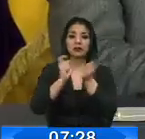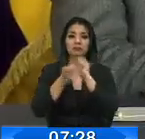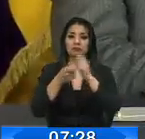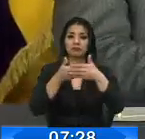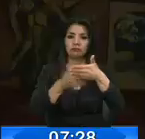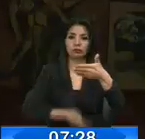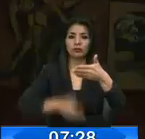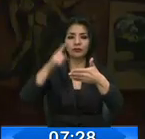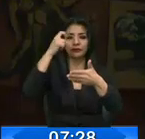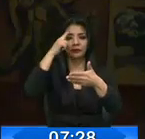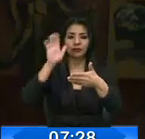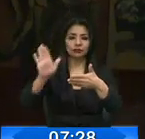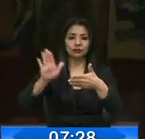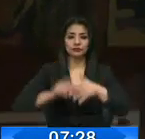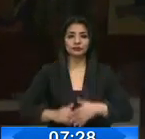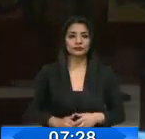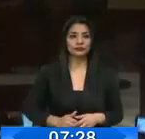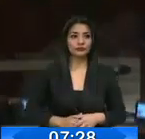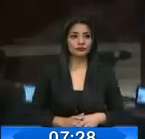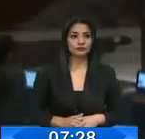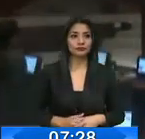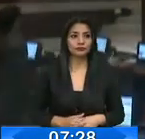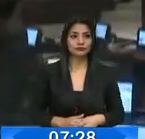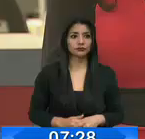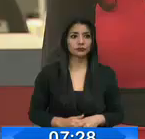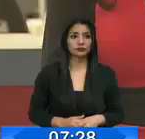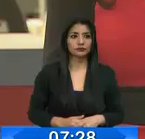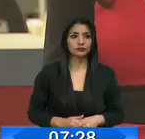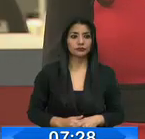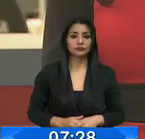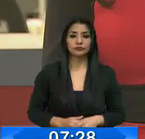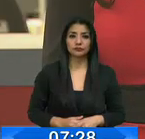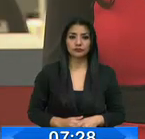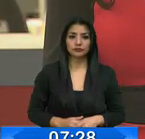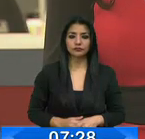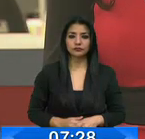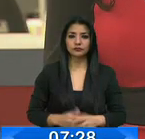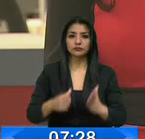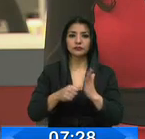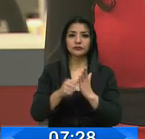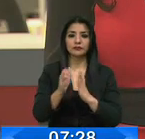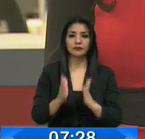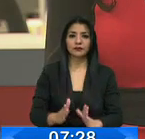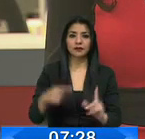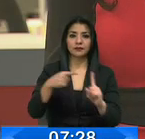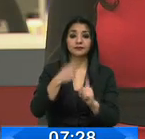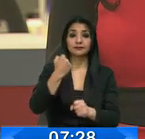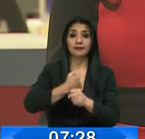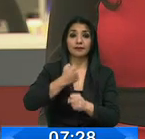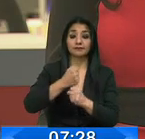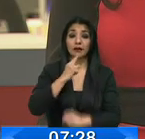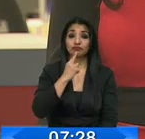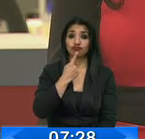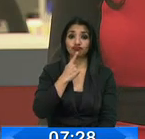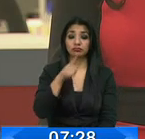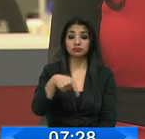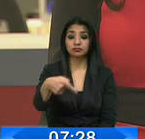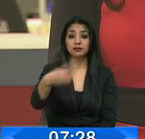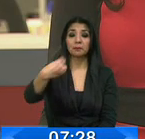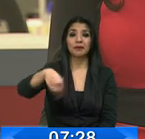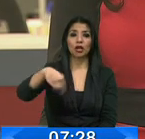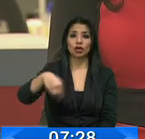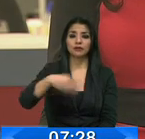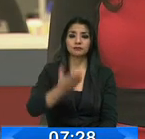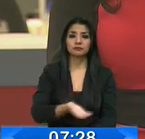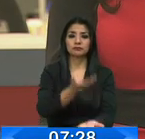incluidos por el gobierno. Informó Javier Gallo. Y el ministro de Trabajo, Raúl Ledesma, anunció que este miércoles propondrá